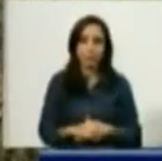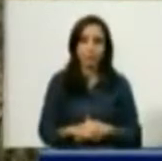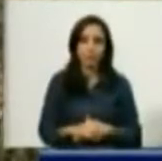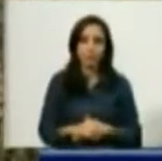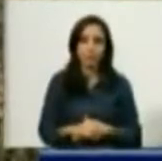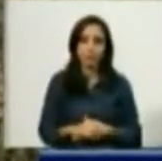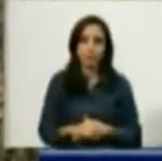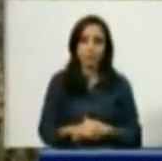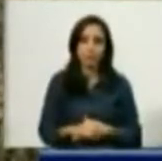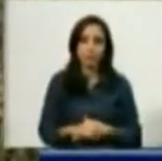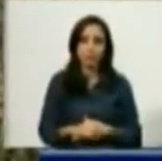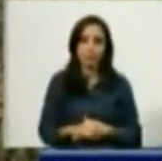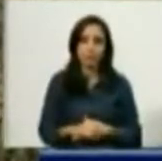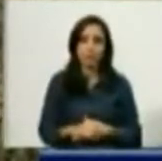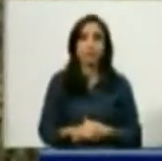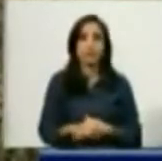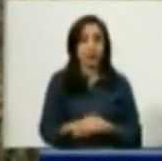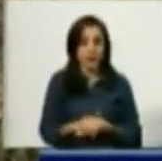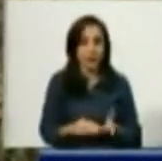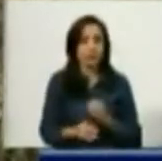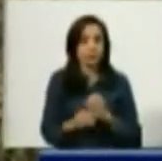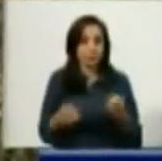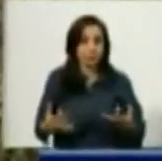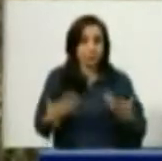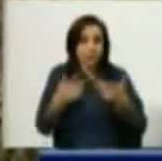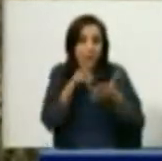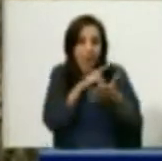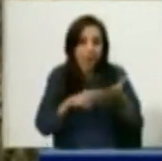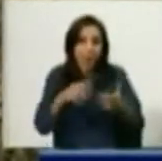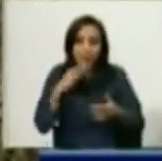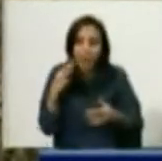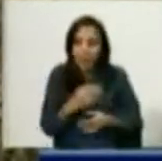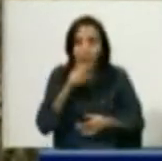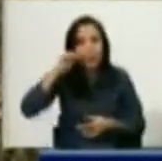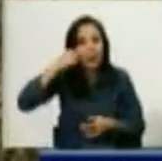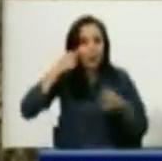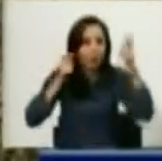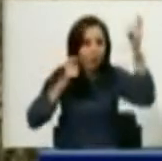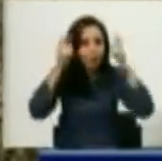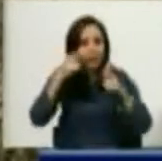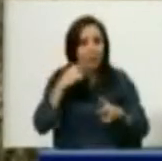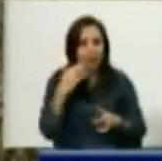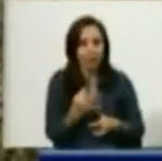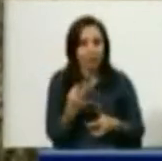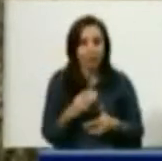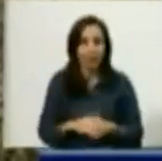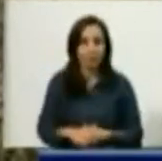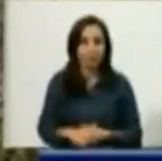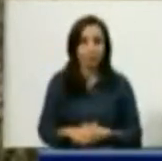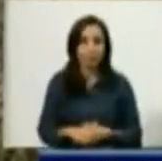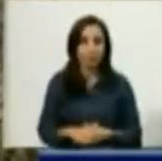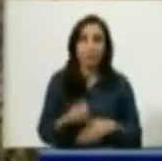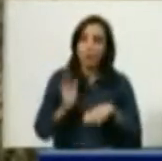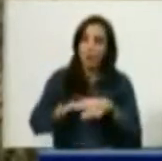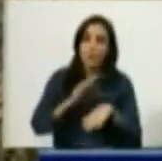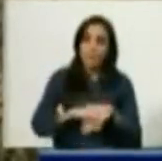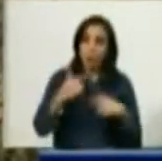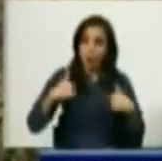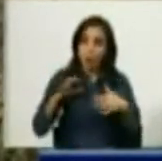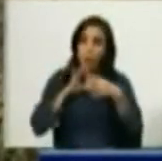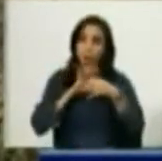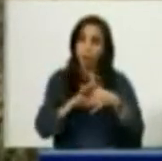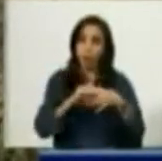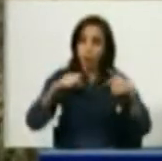y vale la pena leerlo para internalizar a Hugo Chávez Porque si hoy no nos mantenemos Unidos